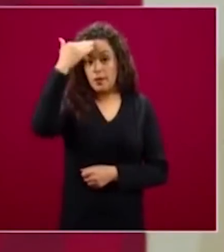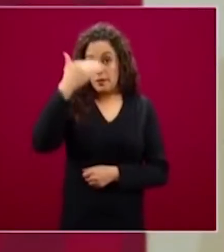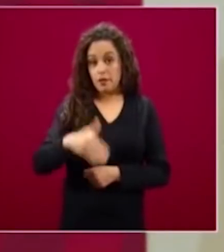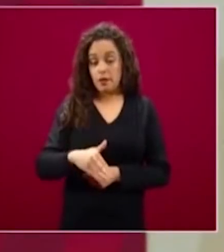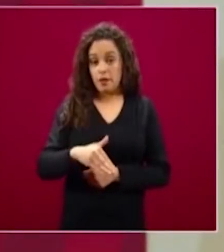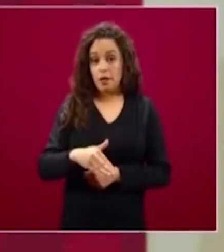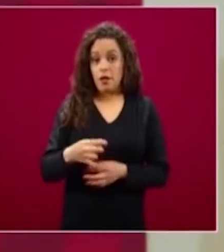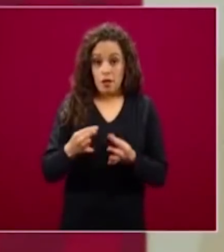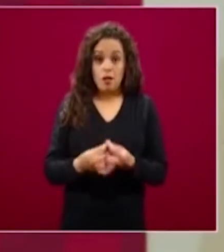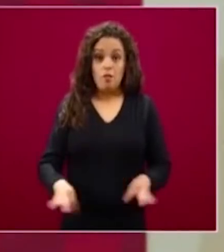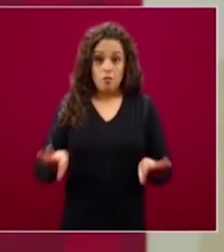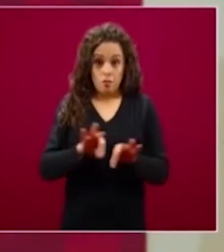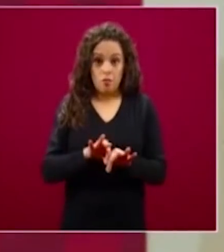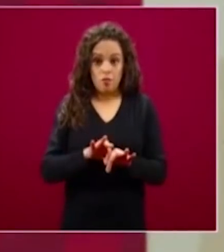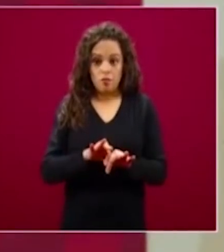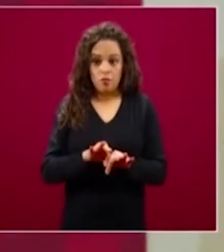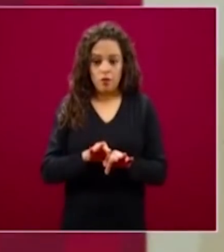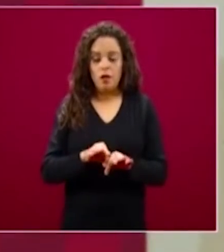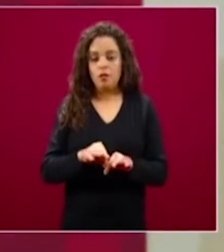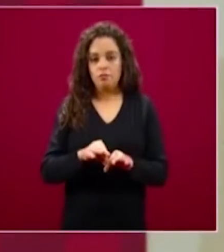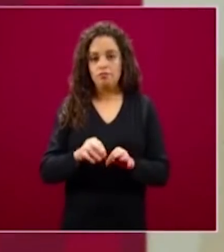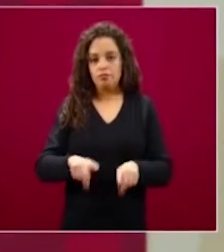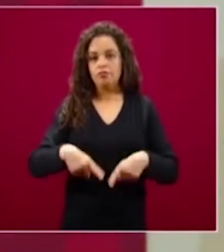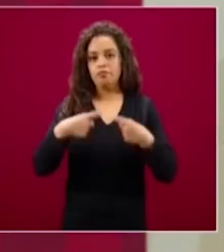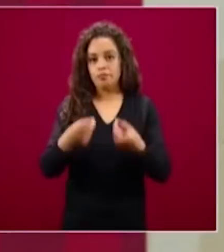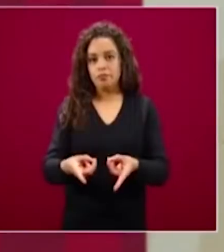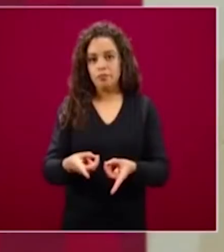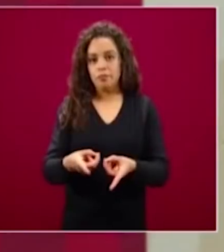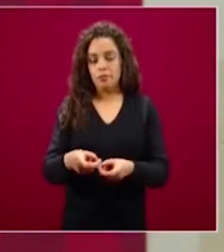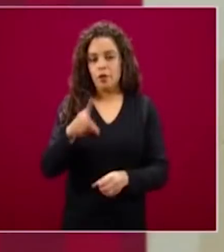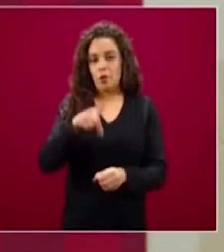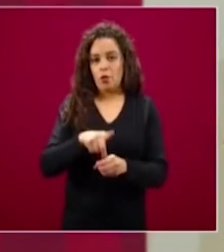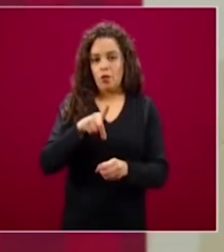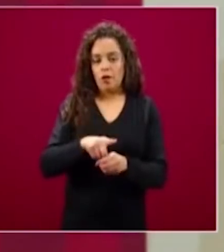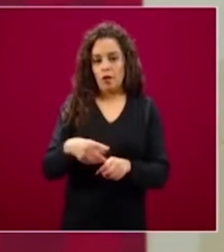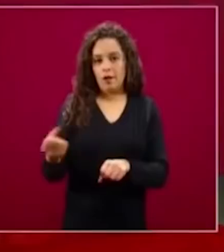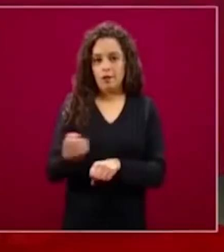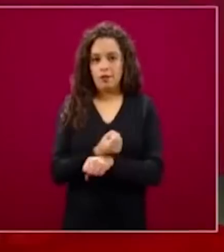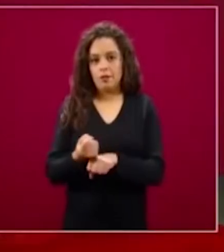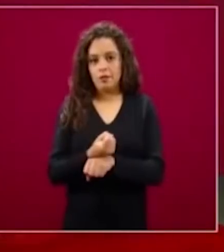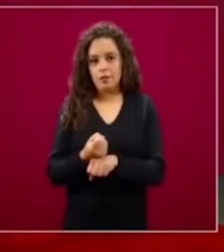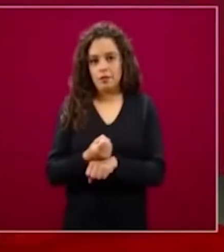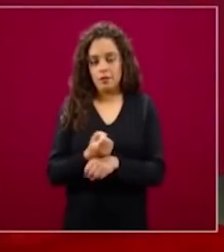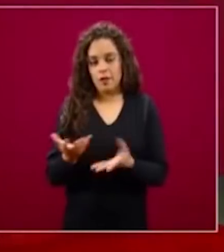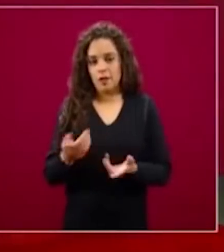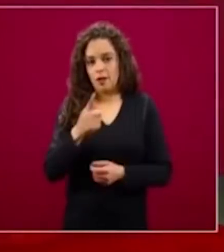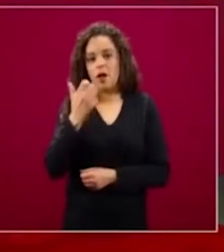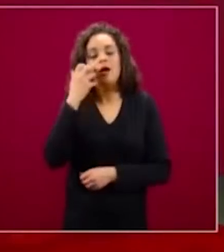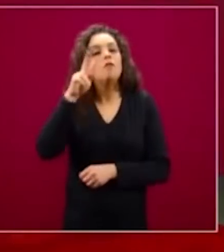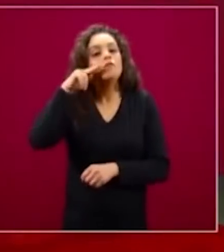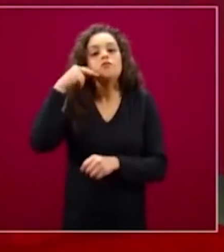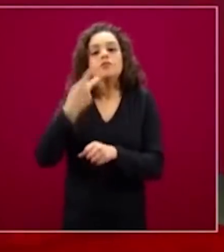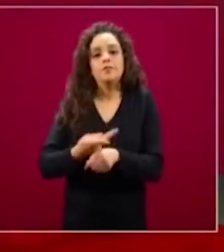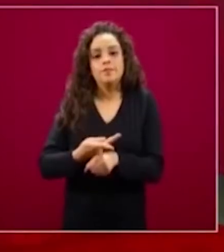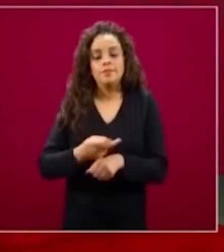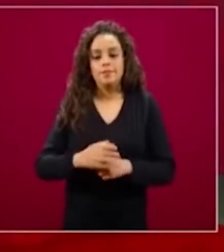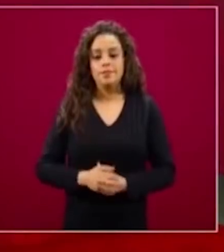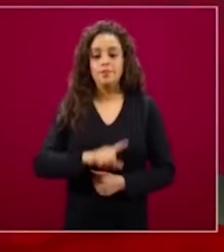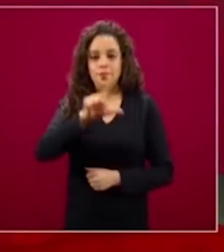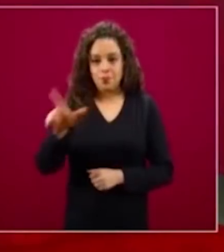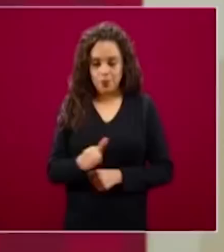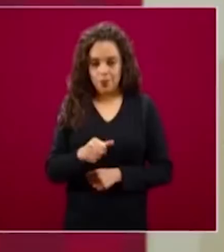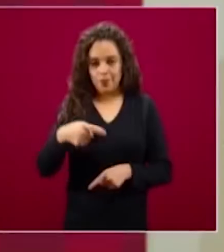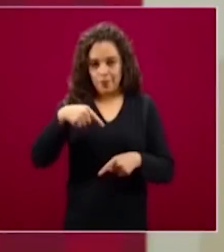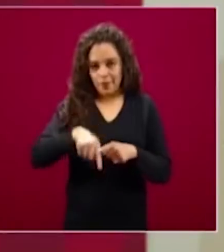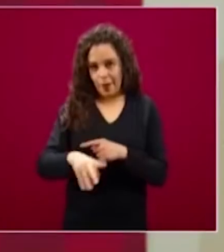siendo donadores altruistas, voluntarios. Muchas gracias, Jorge, por estar con nosotros. Le pido entonces al doctor, y luego pasamos a preguntas y respuestas.